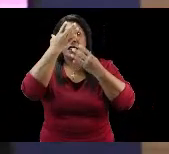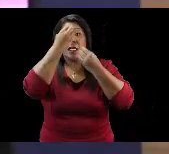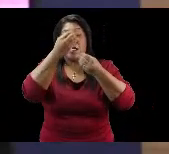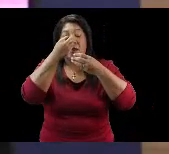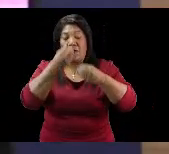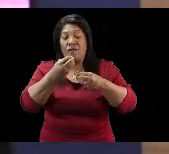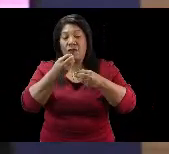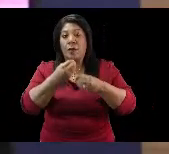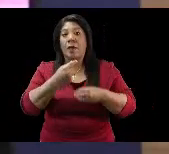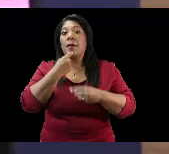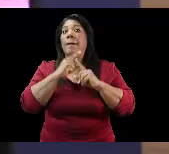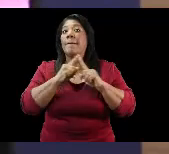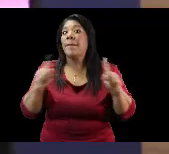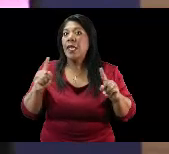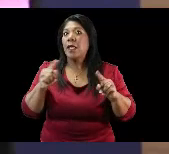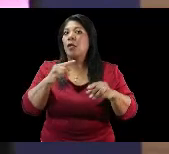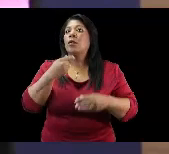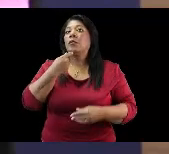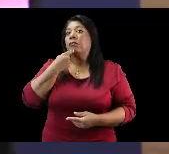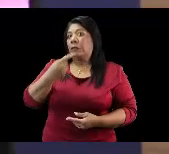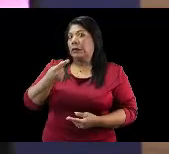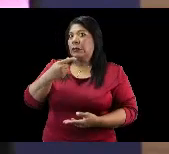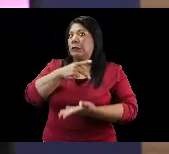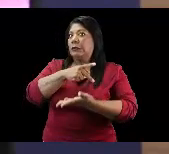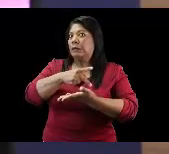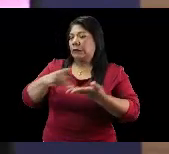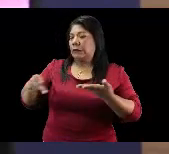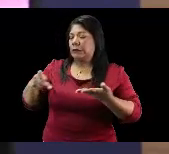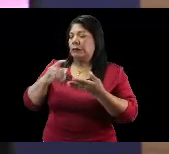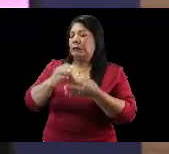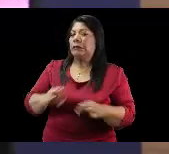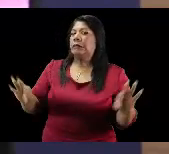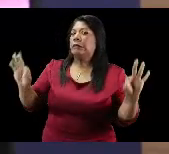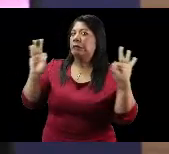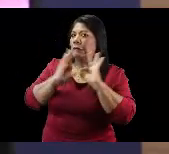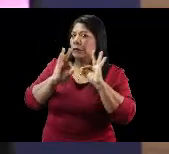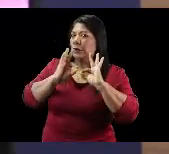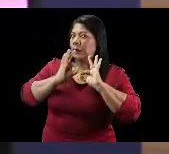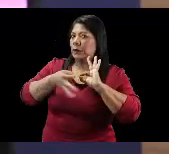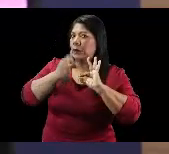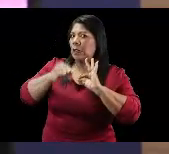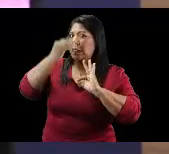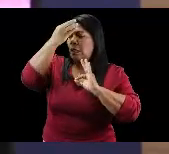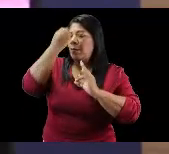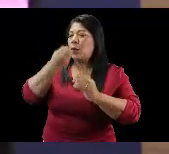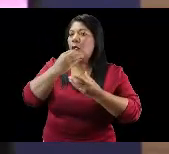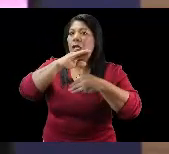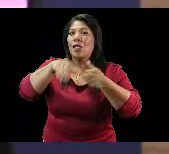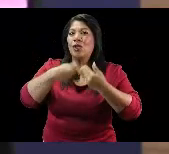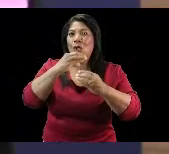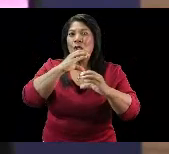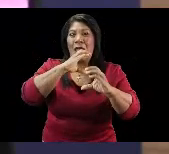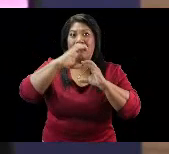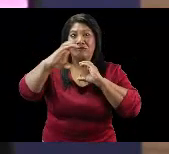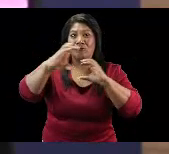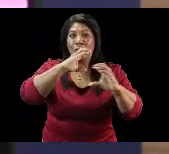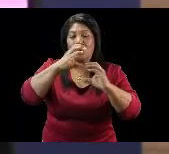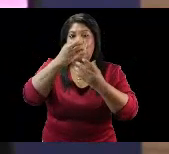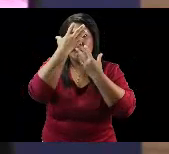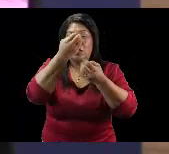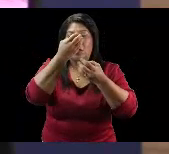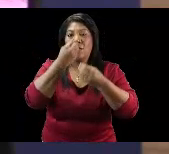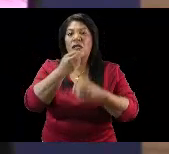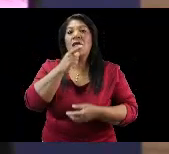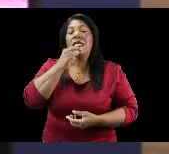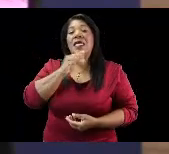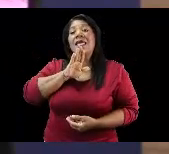Pero es una profesión crucial que tiene una gran importancia en transmitirle la información y comunicación en